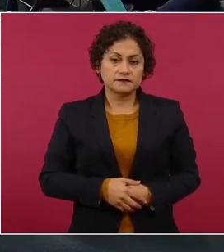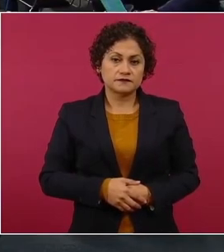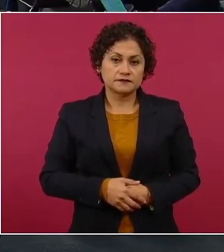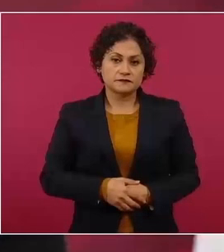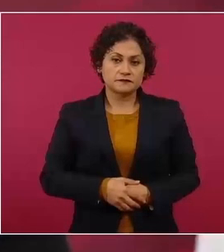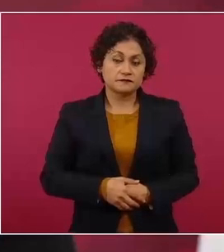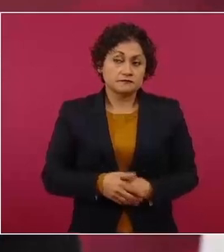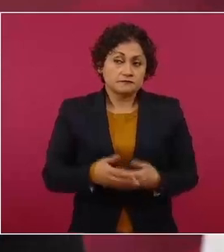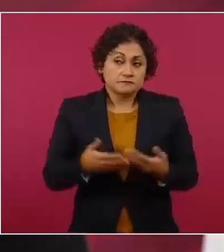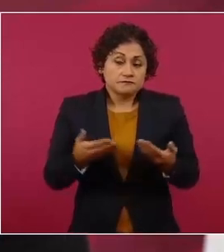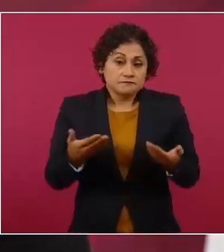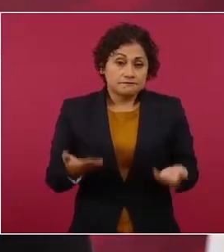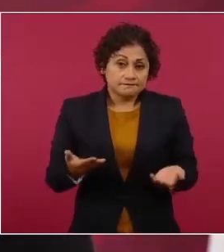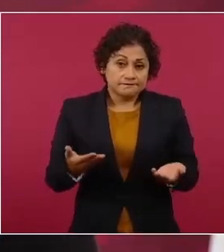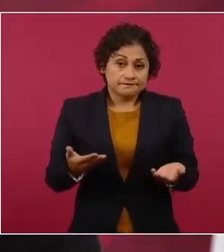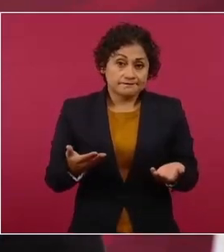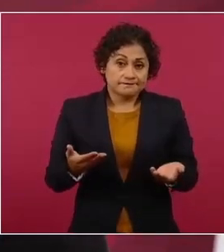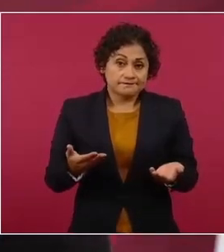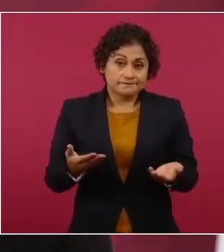pues la atención